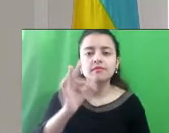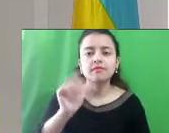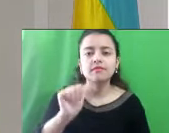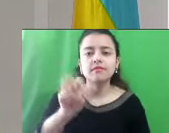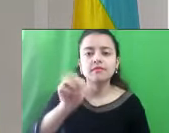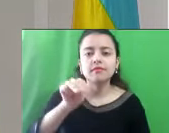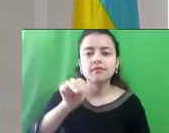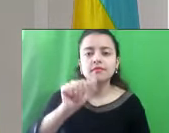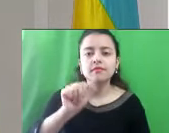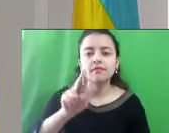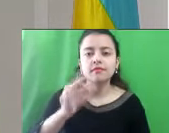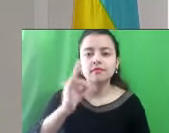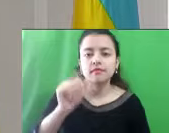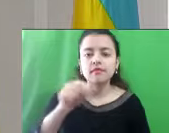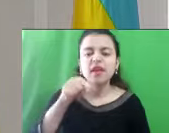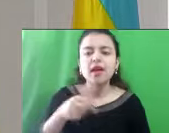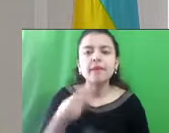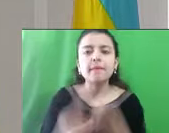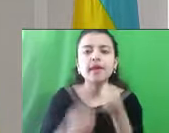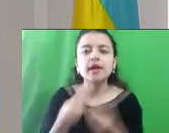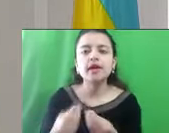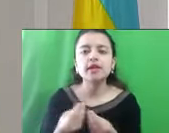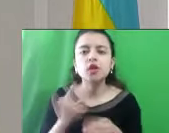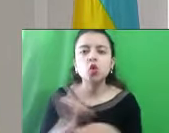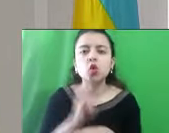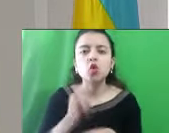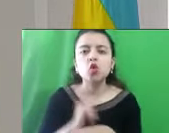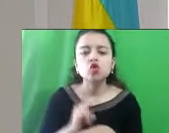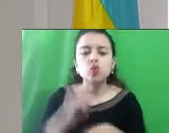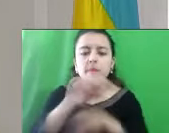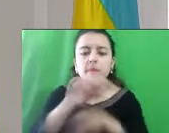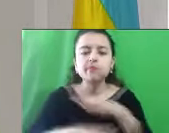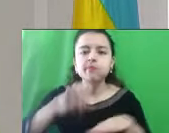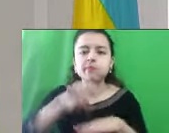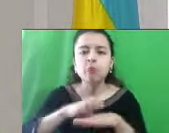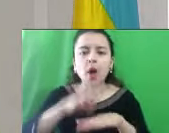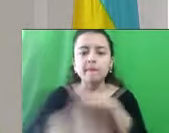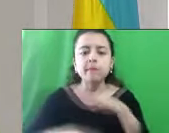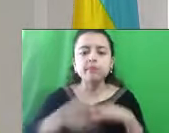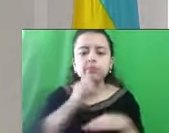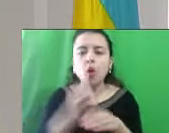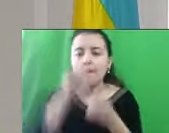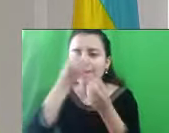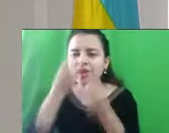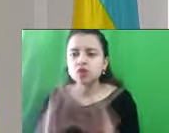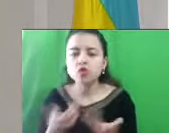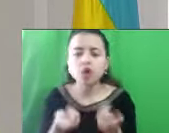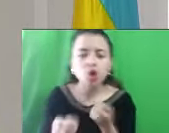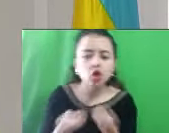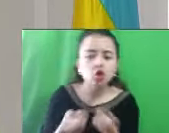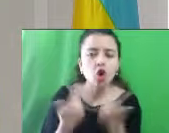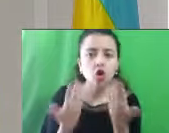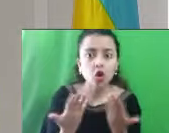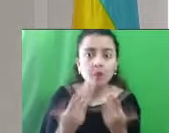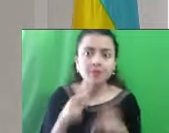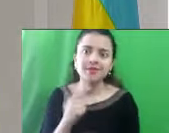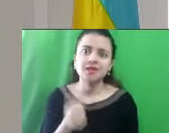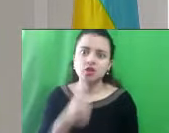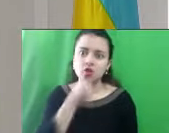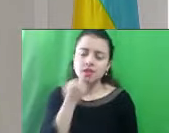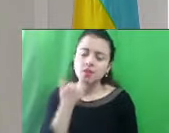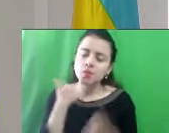restante del manejo de los residuos que se están presentando en este momento en Facatativá. Estas noticias halagüeñas son fruto del